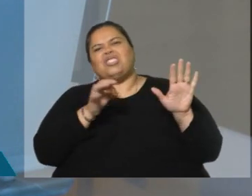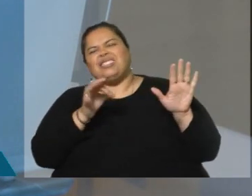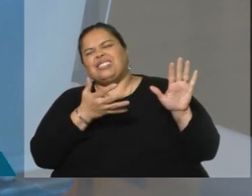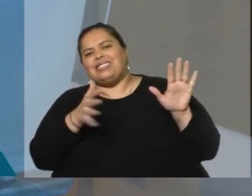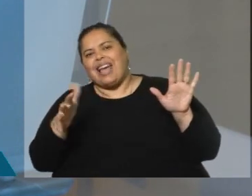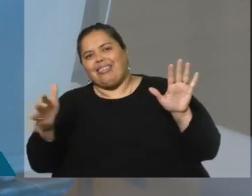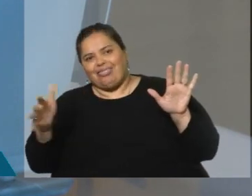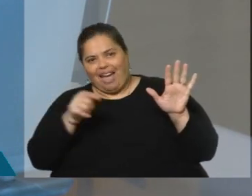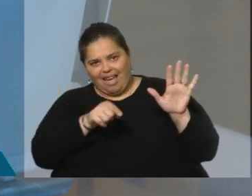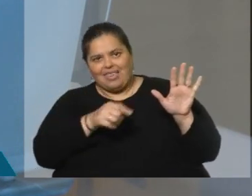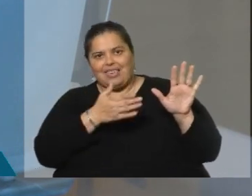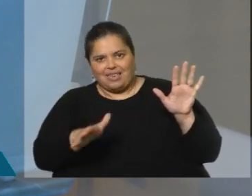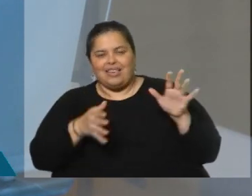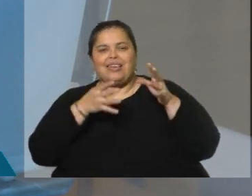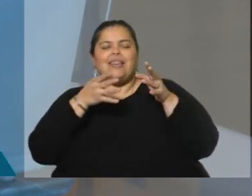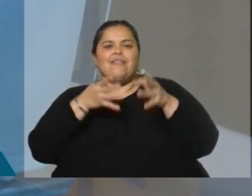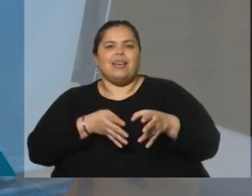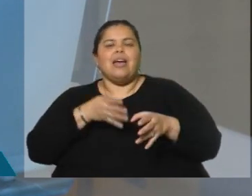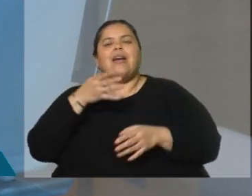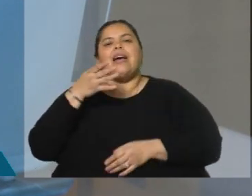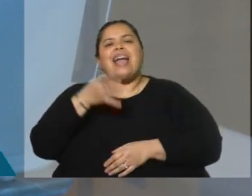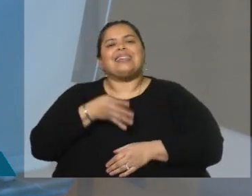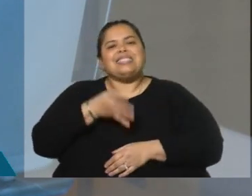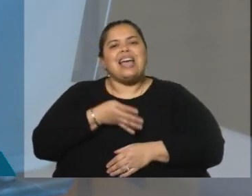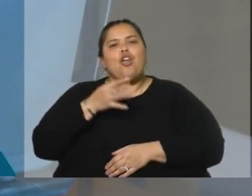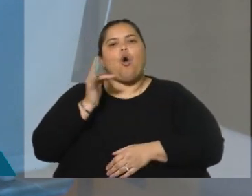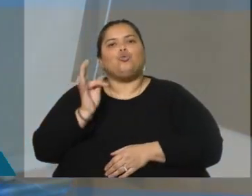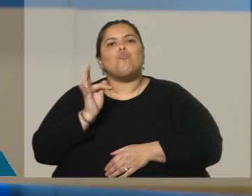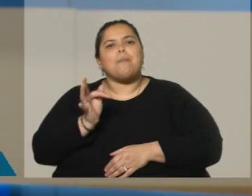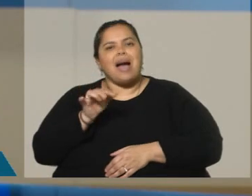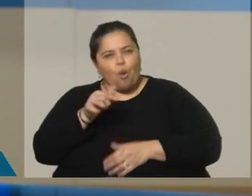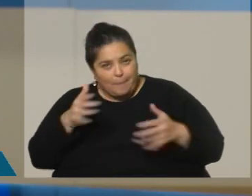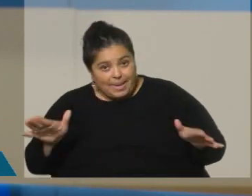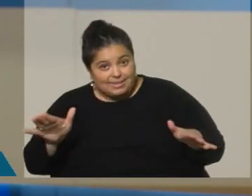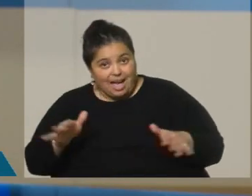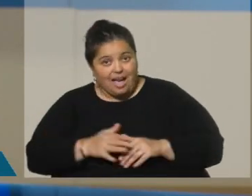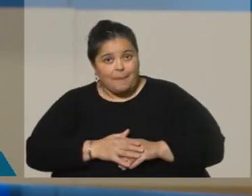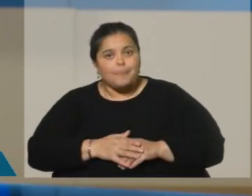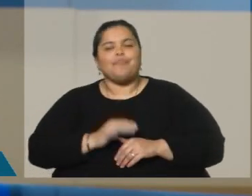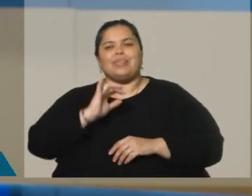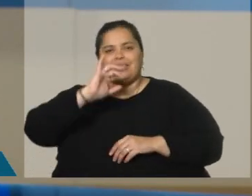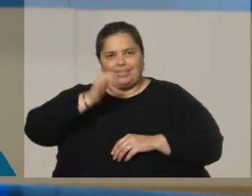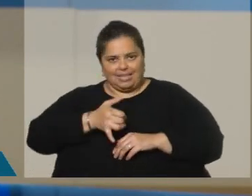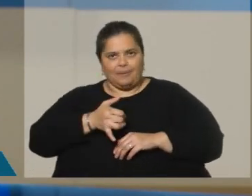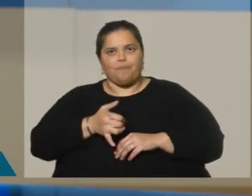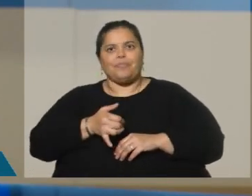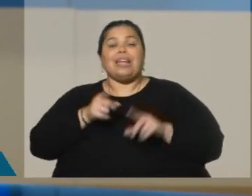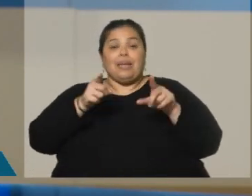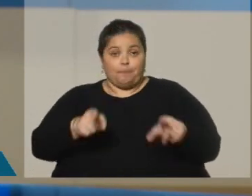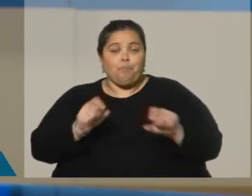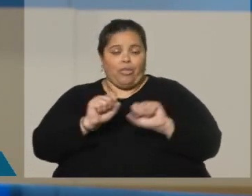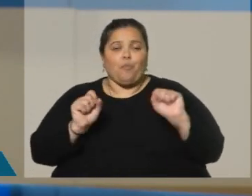operar los grupos guerrilleros los tupamaros arranca por ahí está bien está está correcto la posibilidad